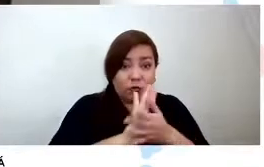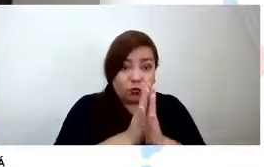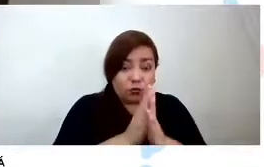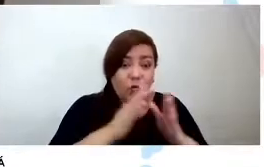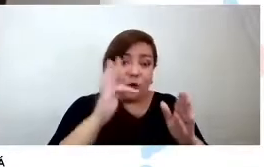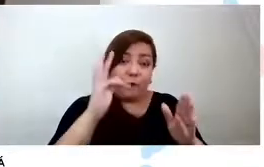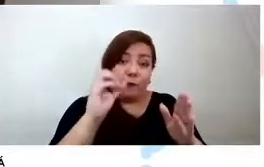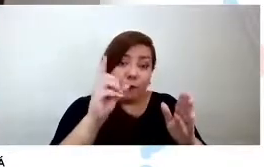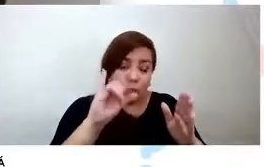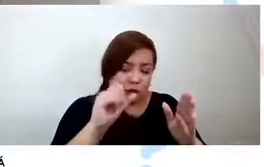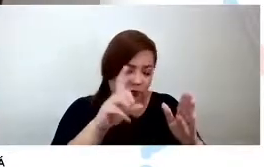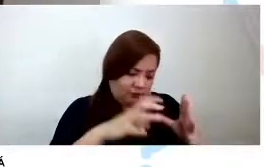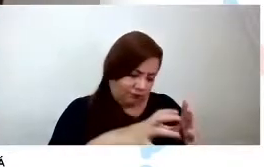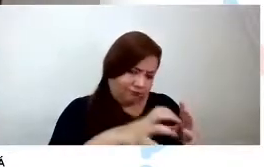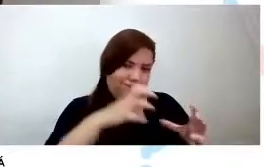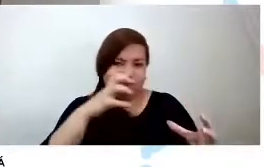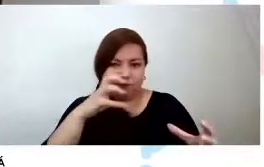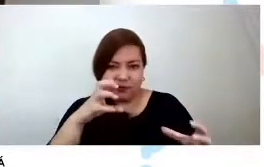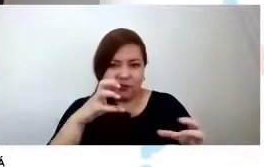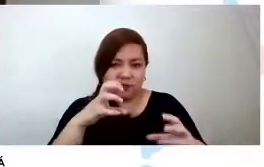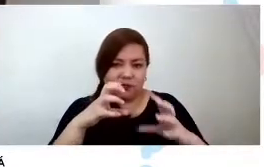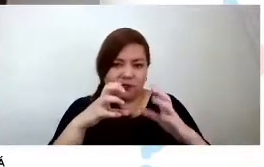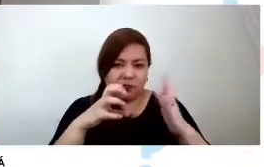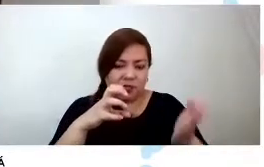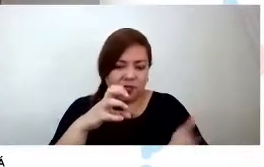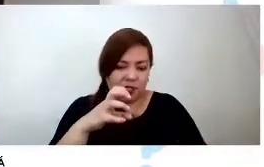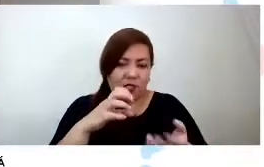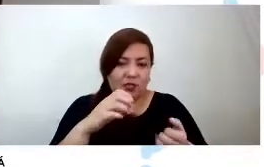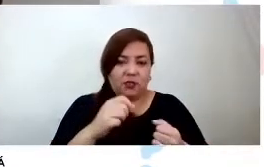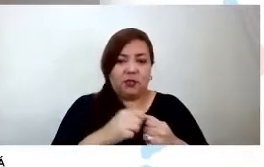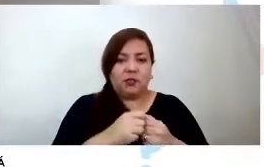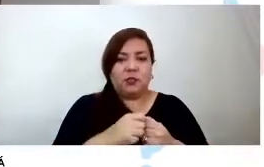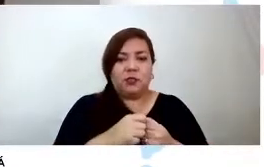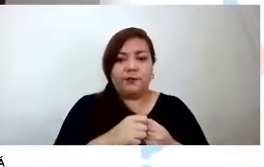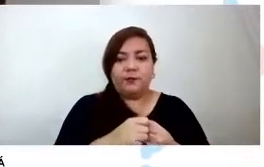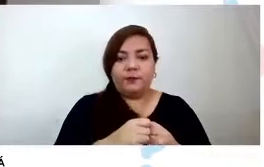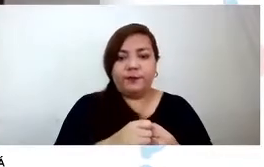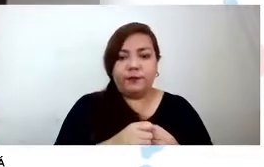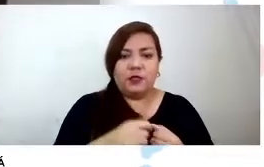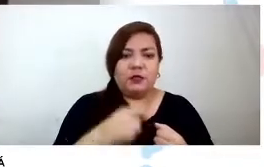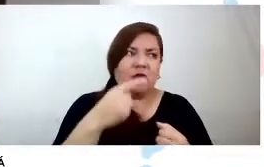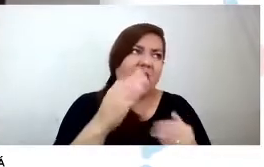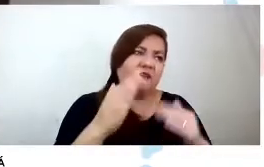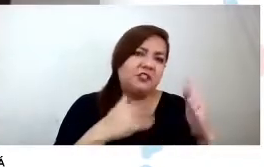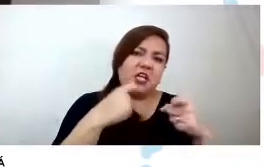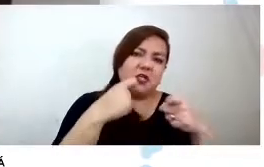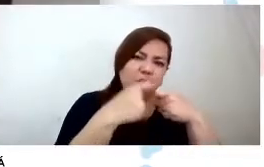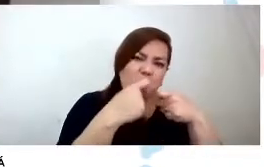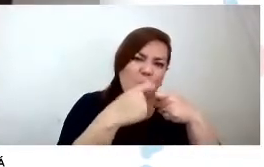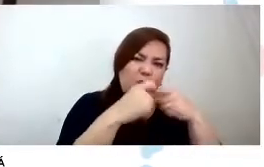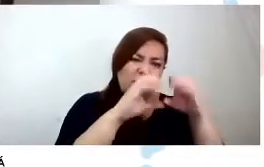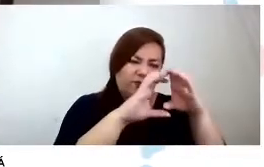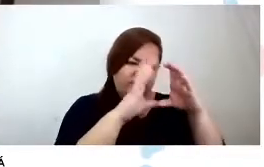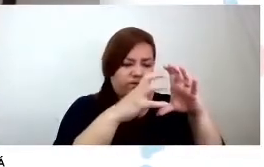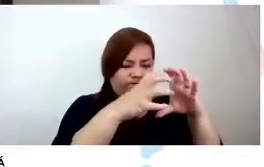el fósil se extrae del sustrato portador, que generalmente es roca o es